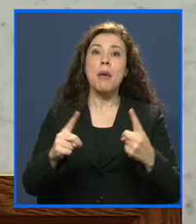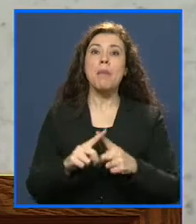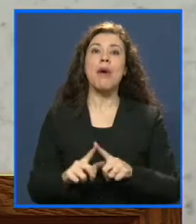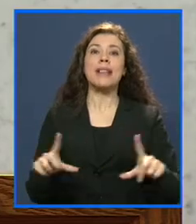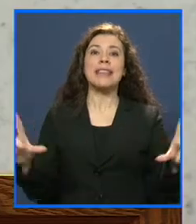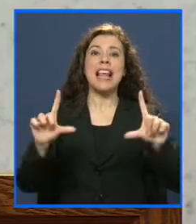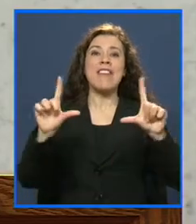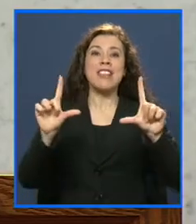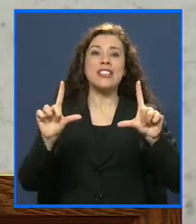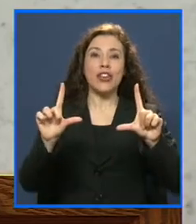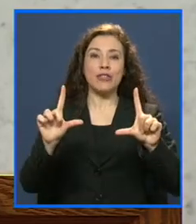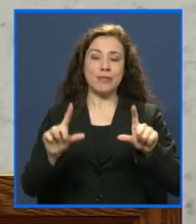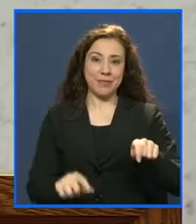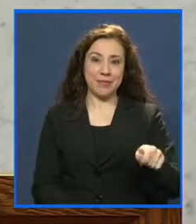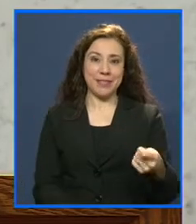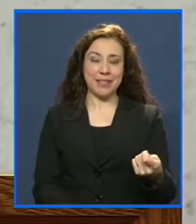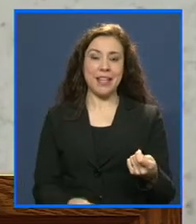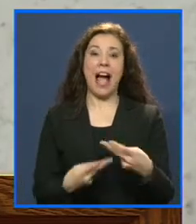abierta